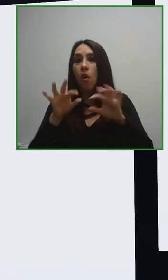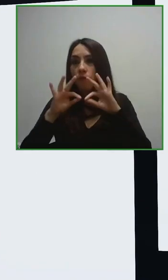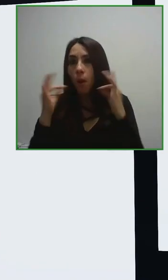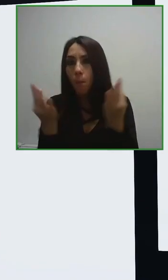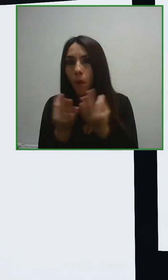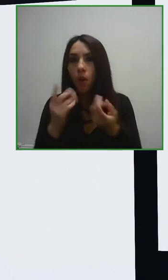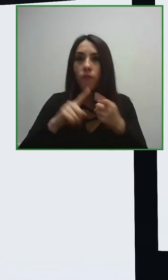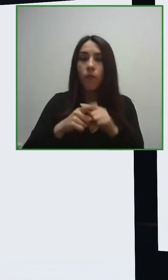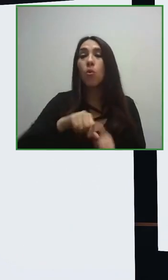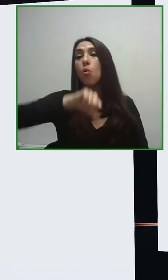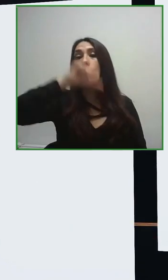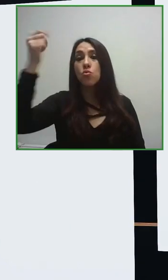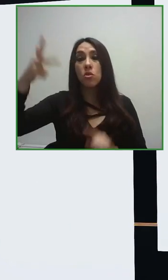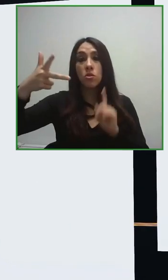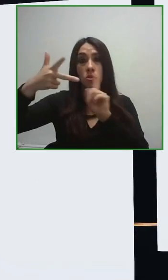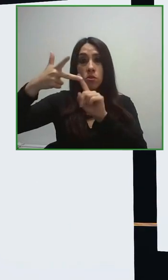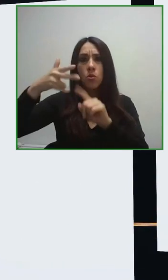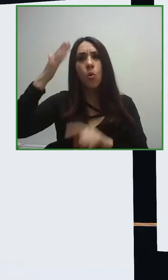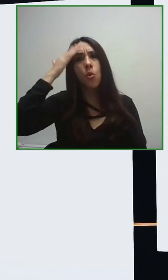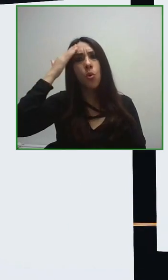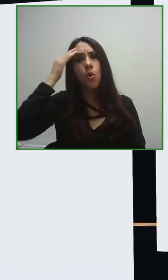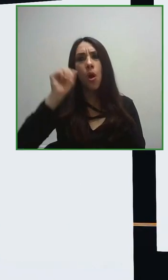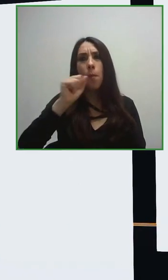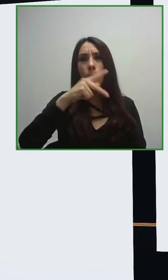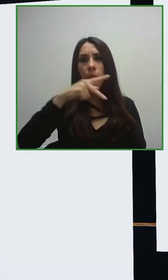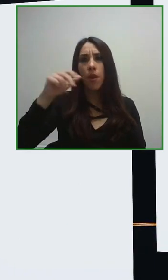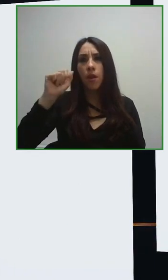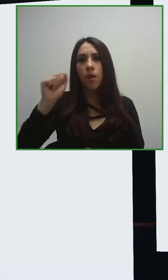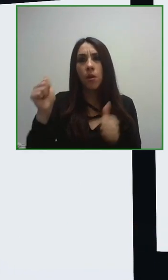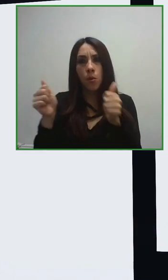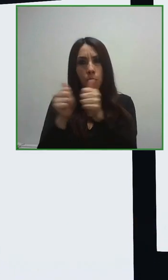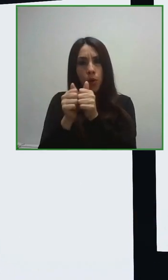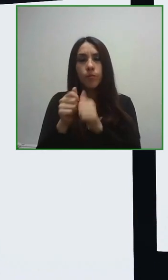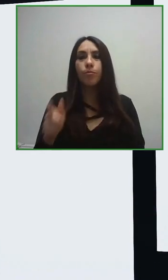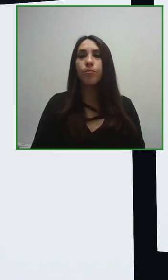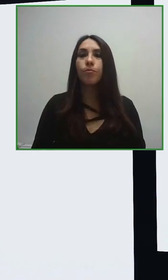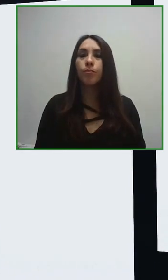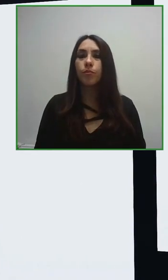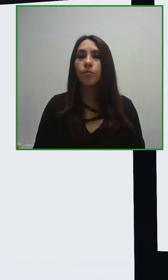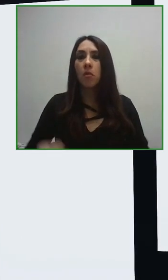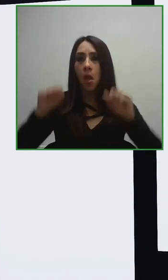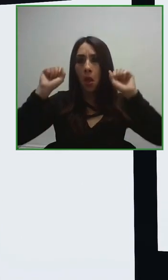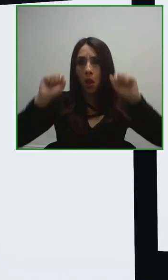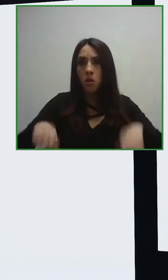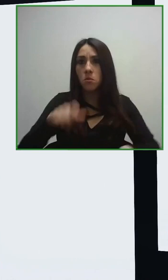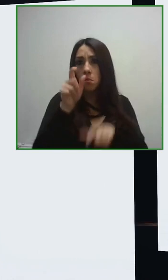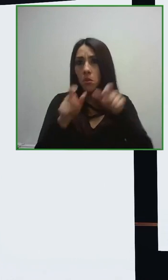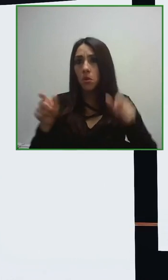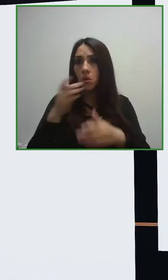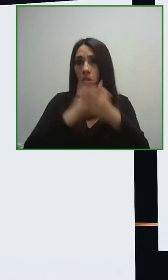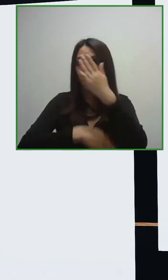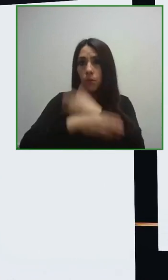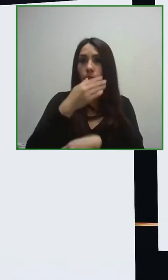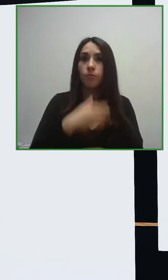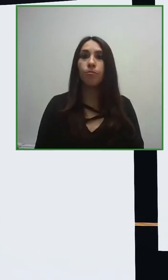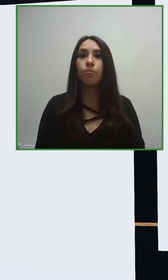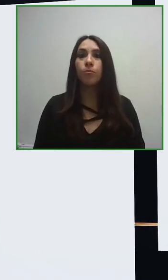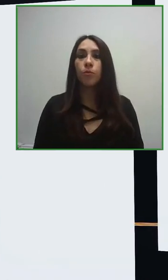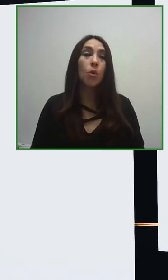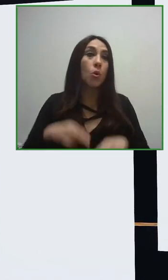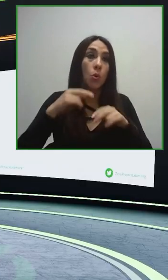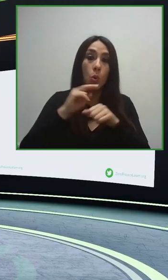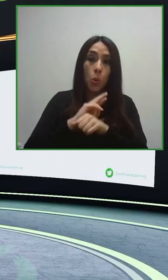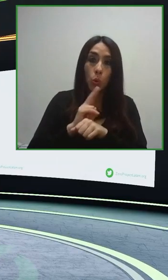la que permite a personas con movilidad reducida utilizar el transporte público de manera autónoma. Los invitamos a